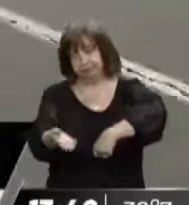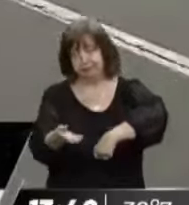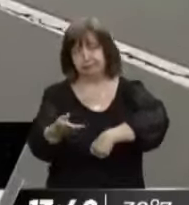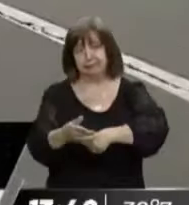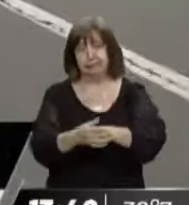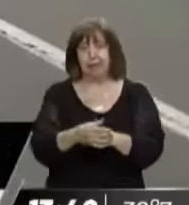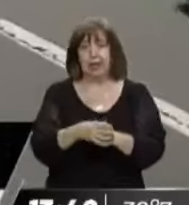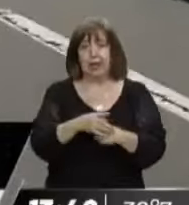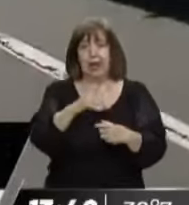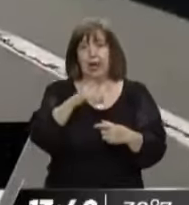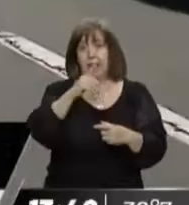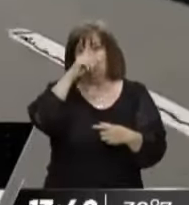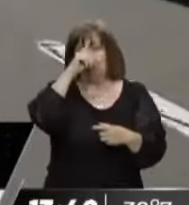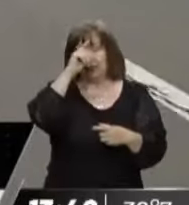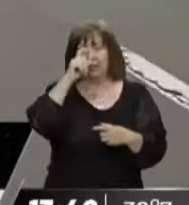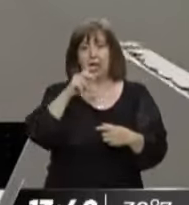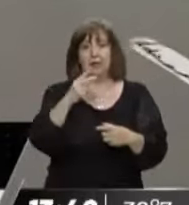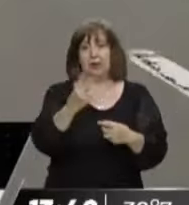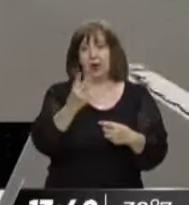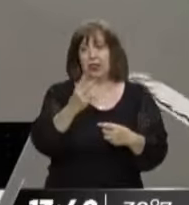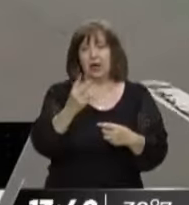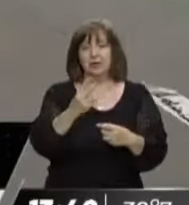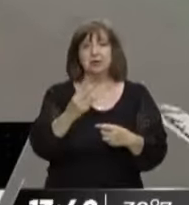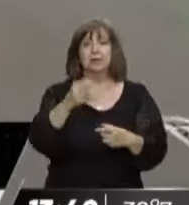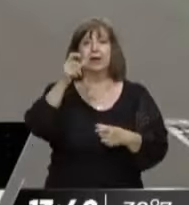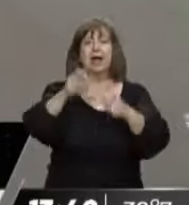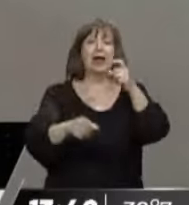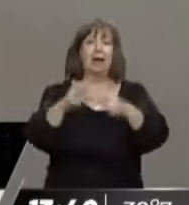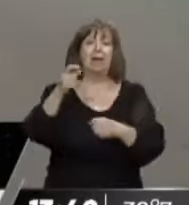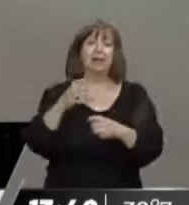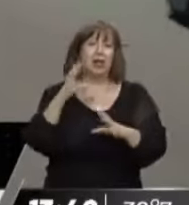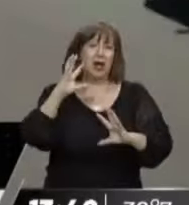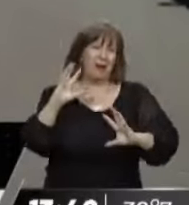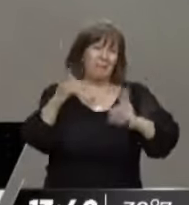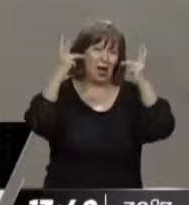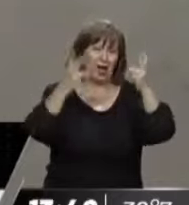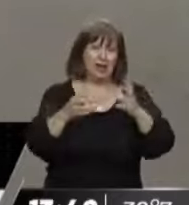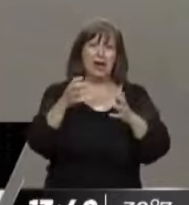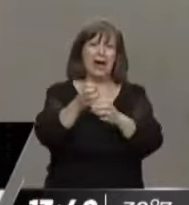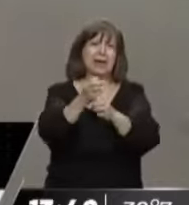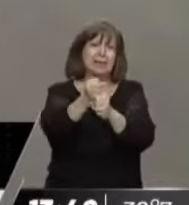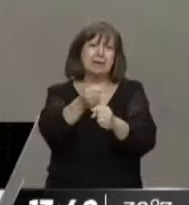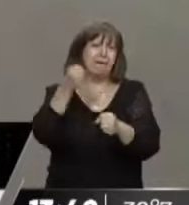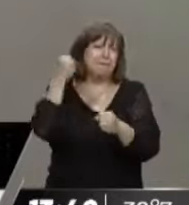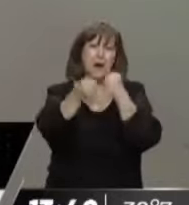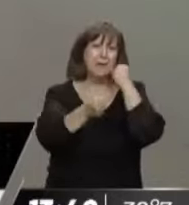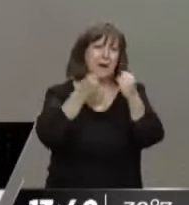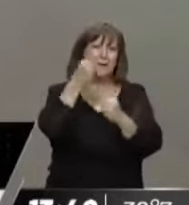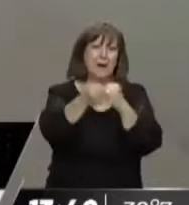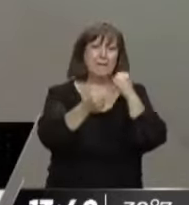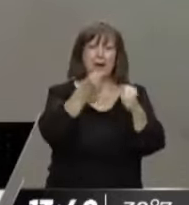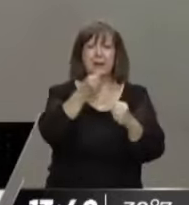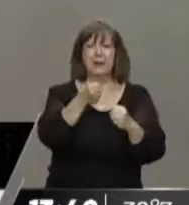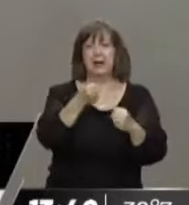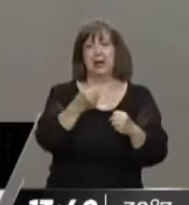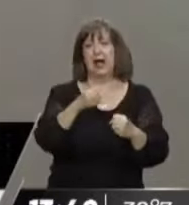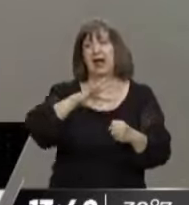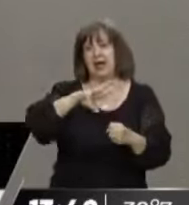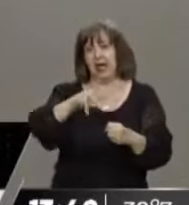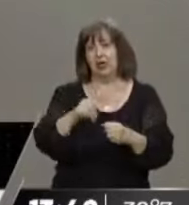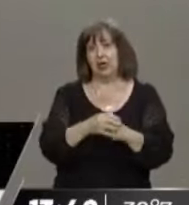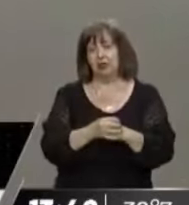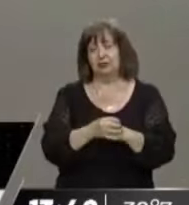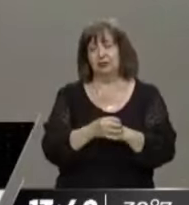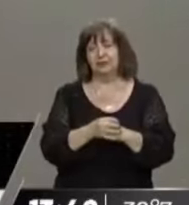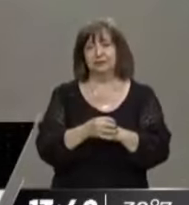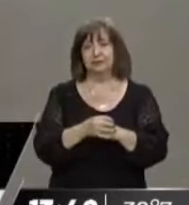un hospital, ¿sí? Porque está muy golpeado, porque las personas se enojaron tanto por la situación que, bueno, tomaron venganza